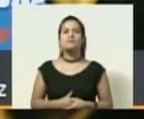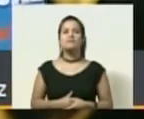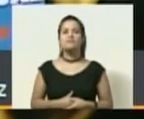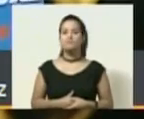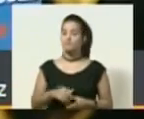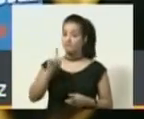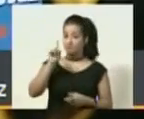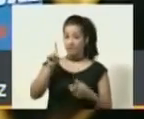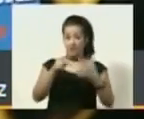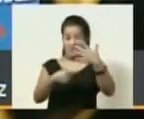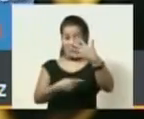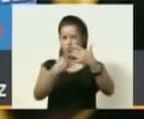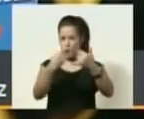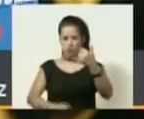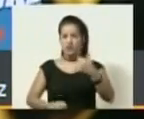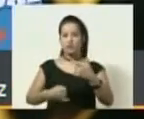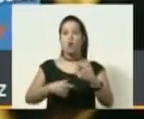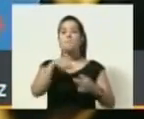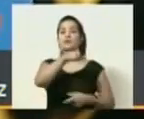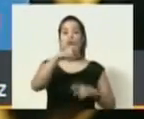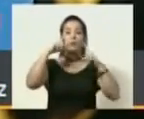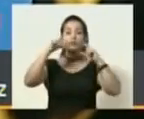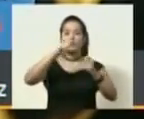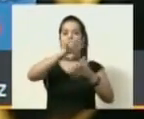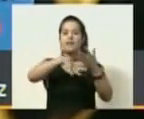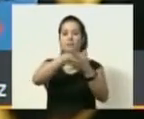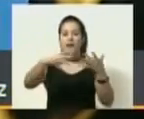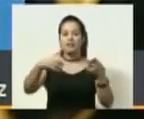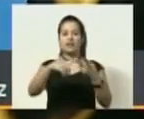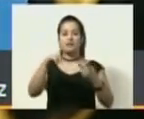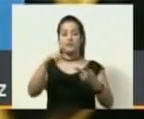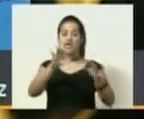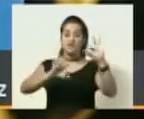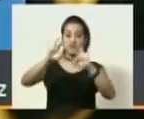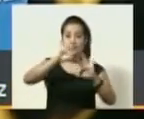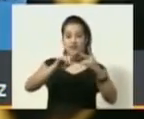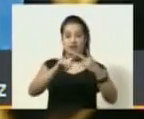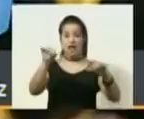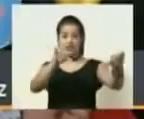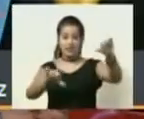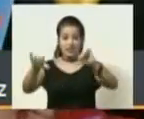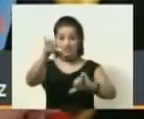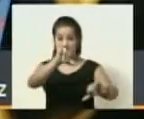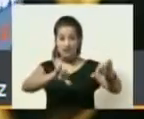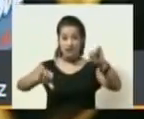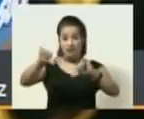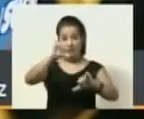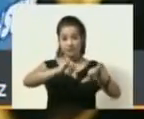Y especialistas en matemática, física, química,